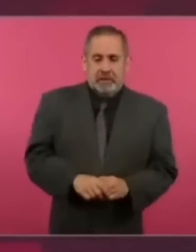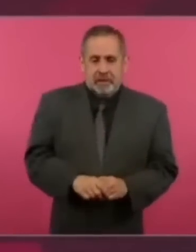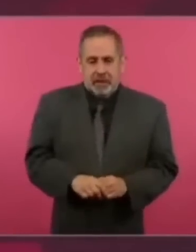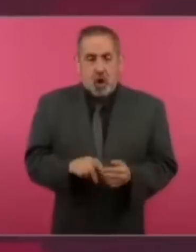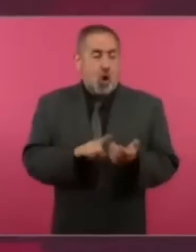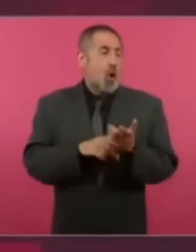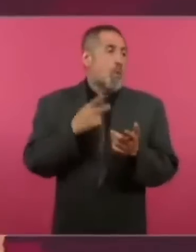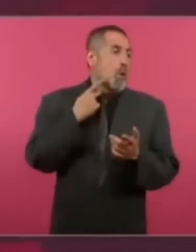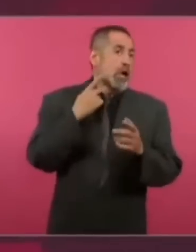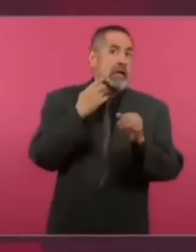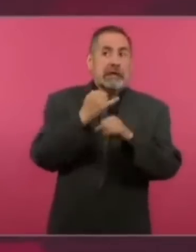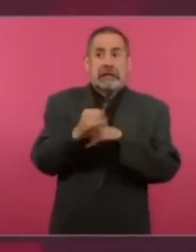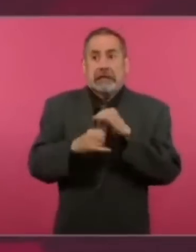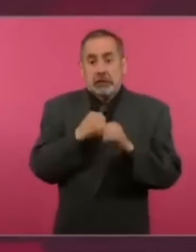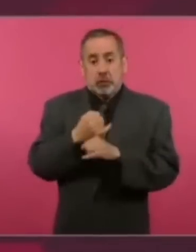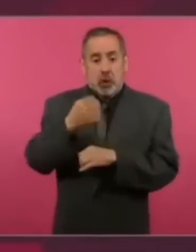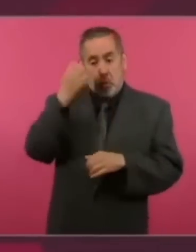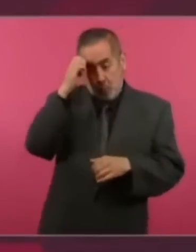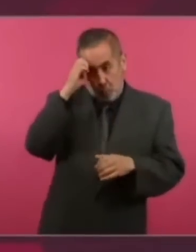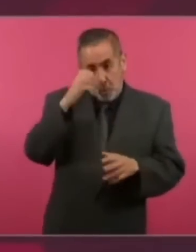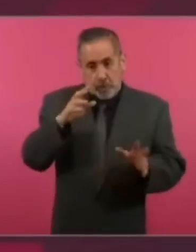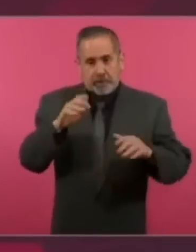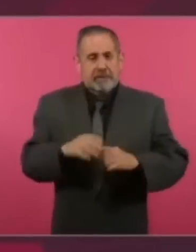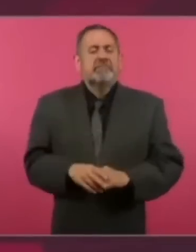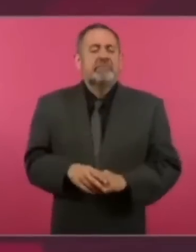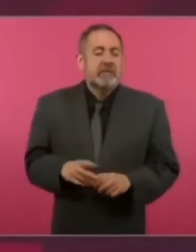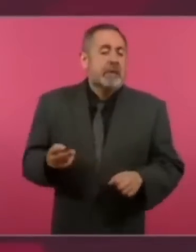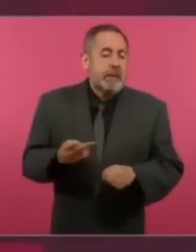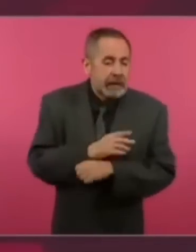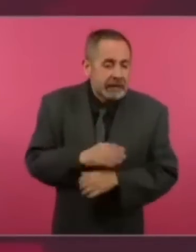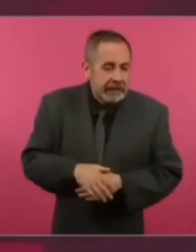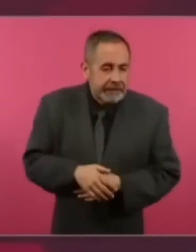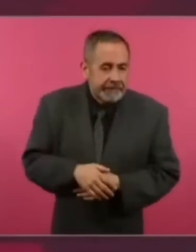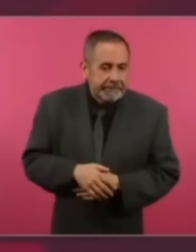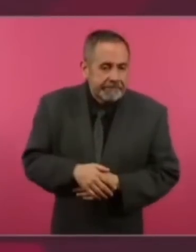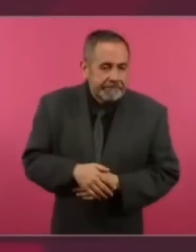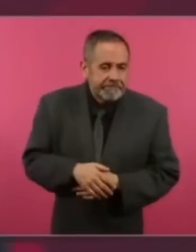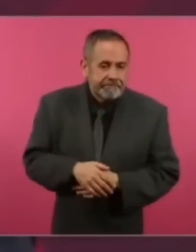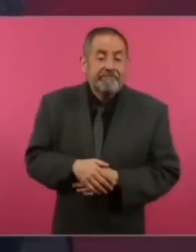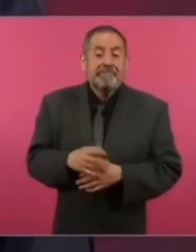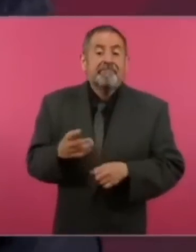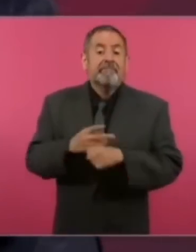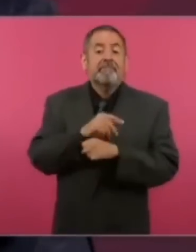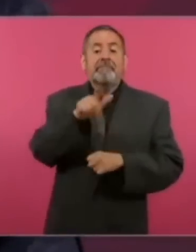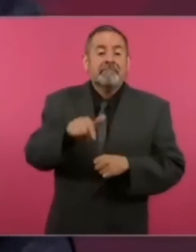De política internacional. Pues resulta que este señor